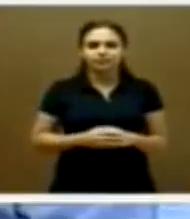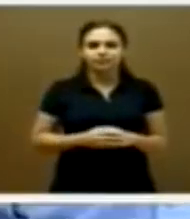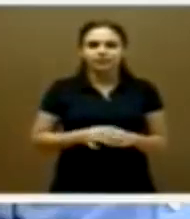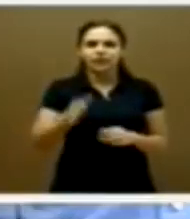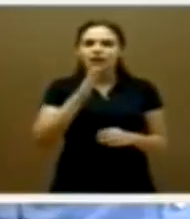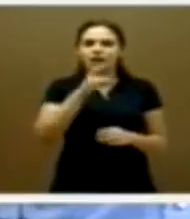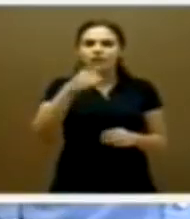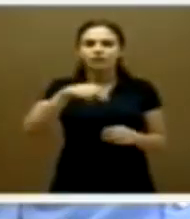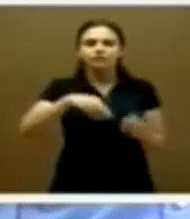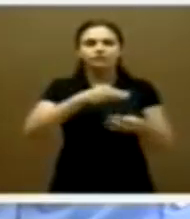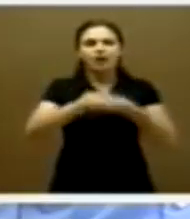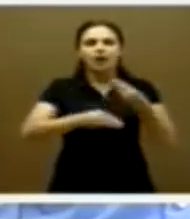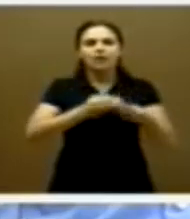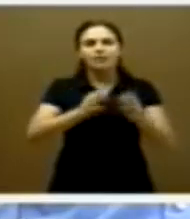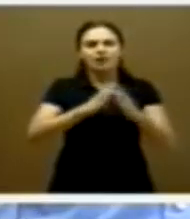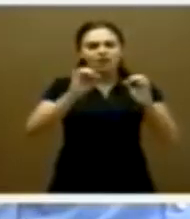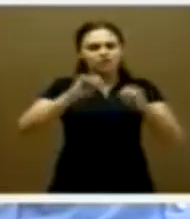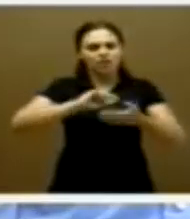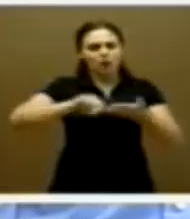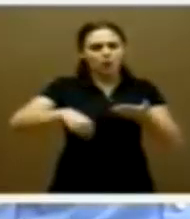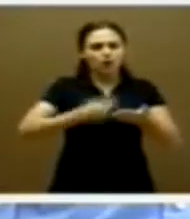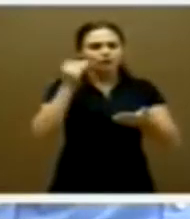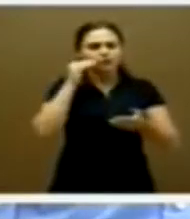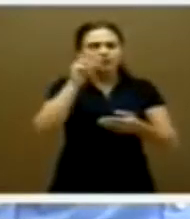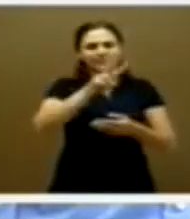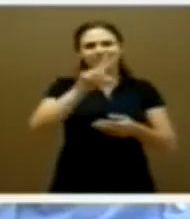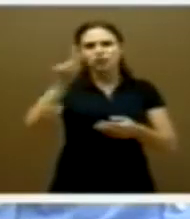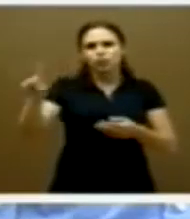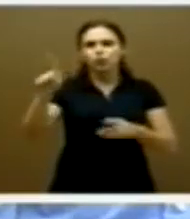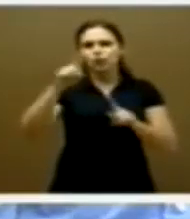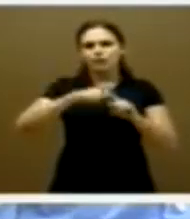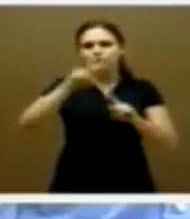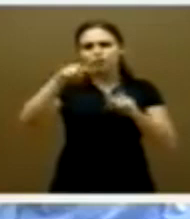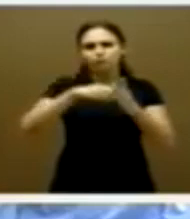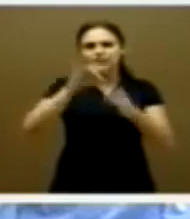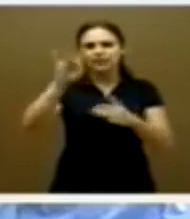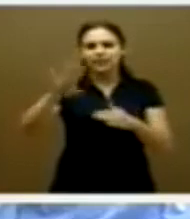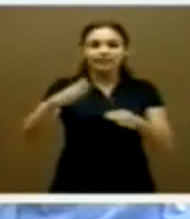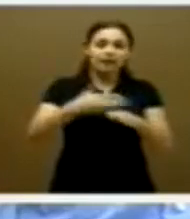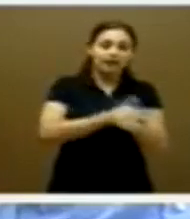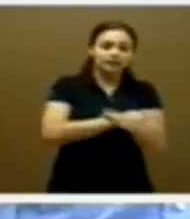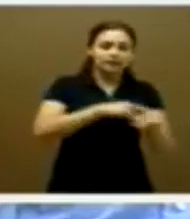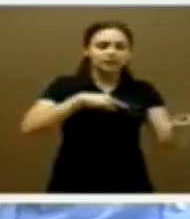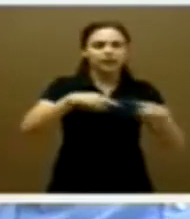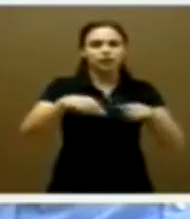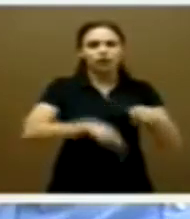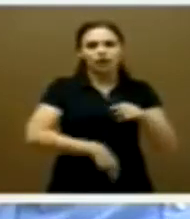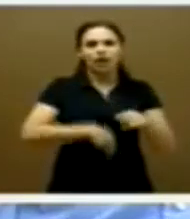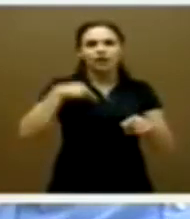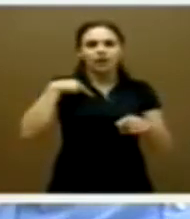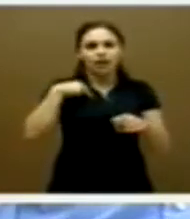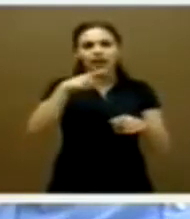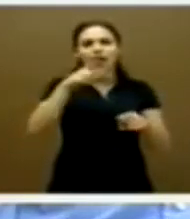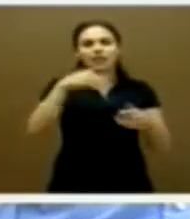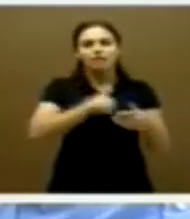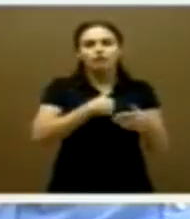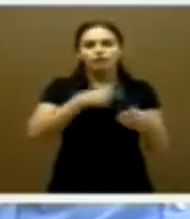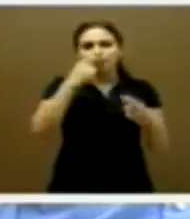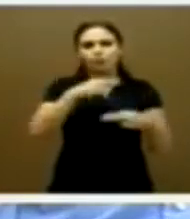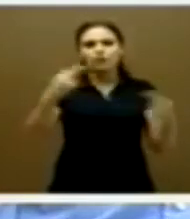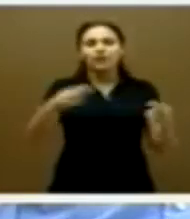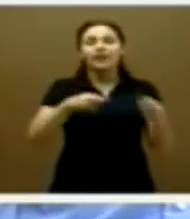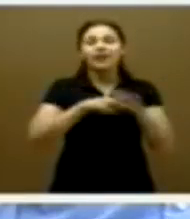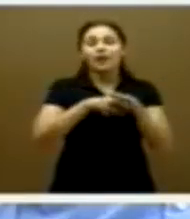qué estado se encuentra el acuerdo firmado el día 21 de mayo de 2015 entre la anterior directora general de Función Pública, Recursos